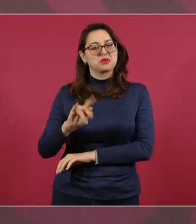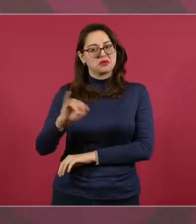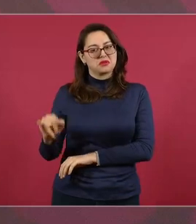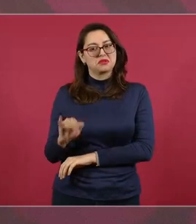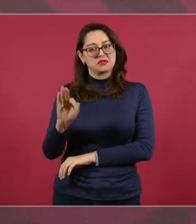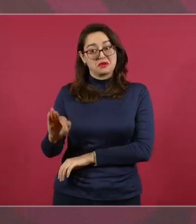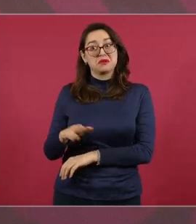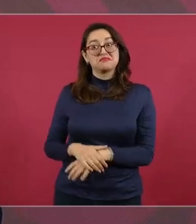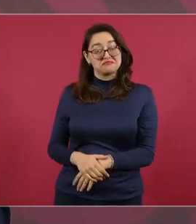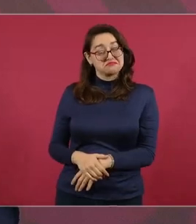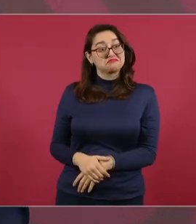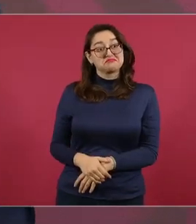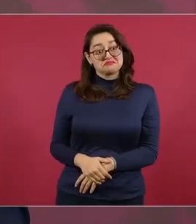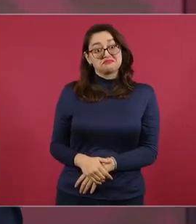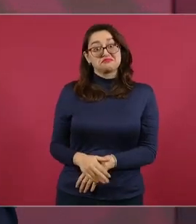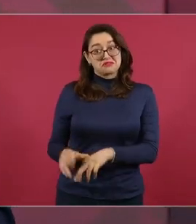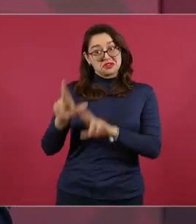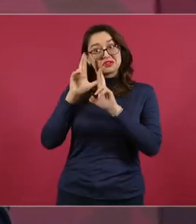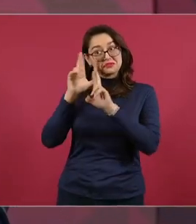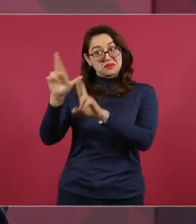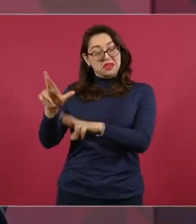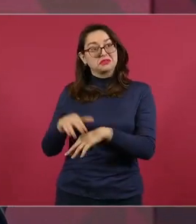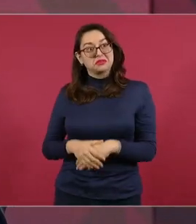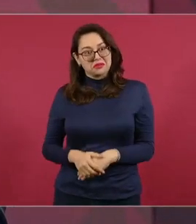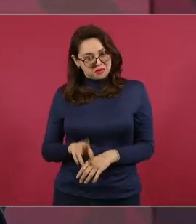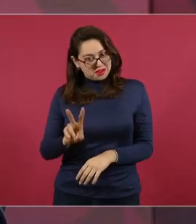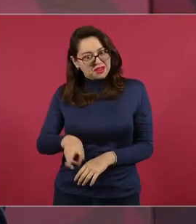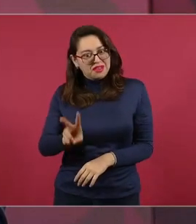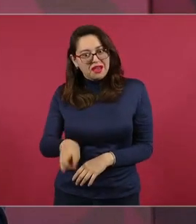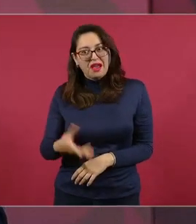la autonomía, de la división de poderes.